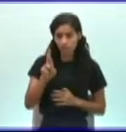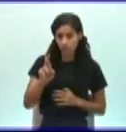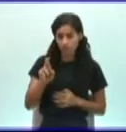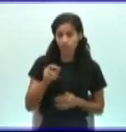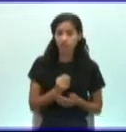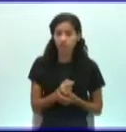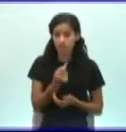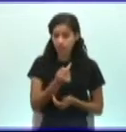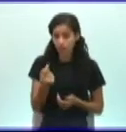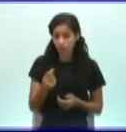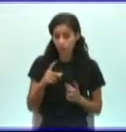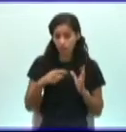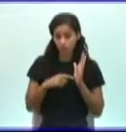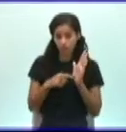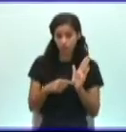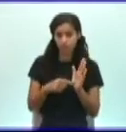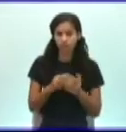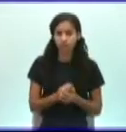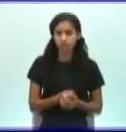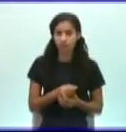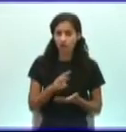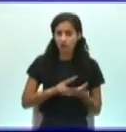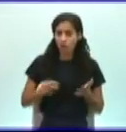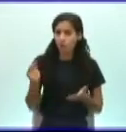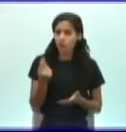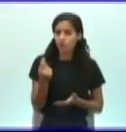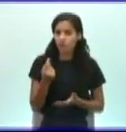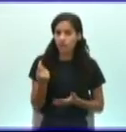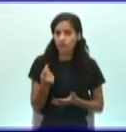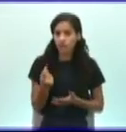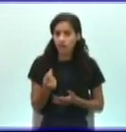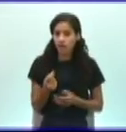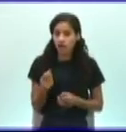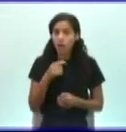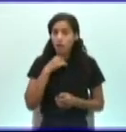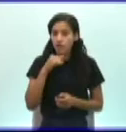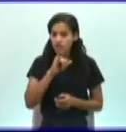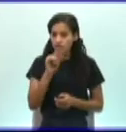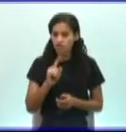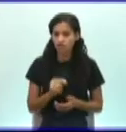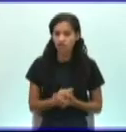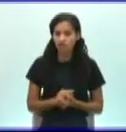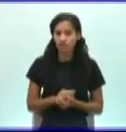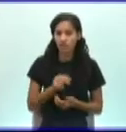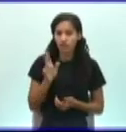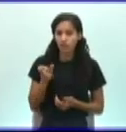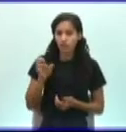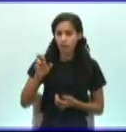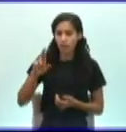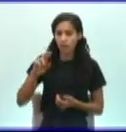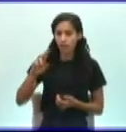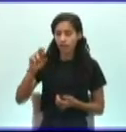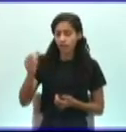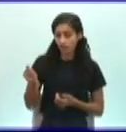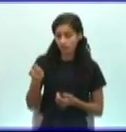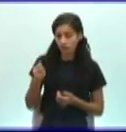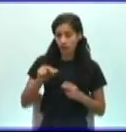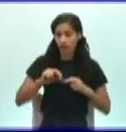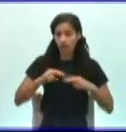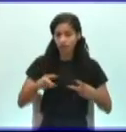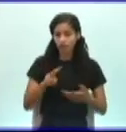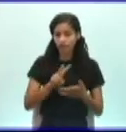en cada caso. Leo primero la palabra de la izquierda, perra. Vuelvo a